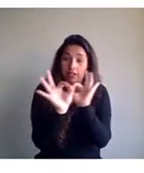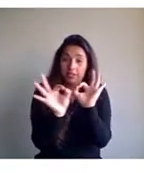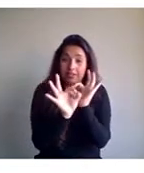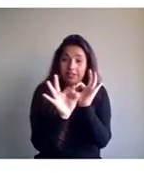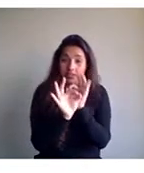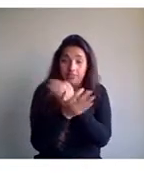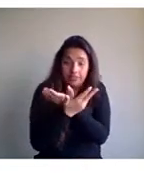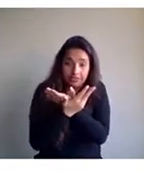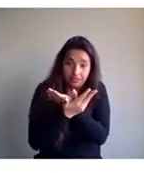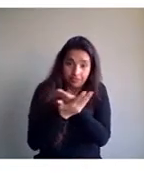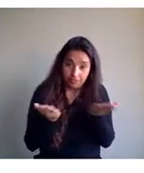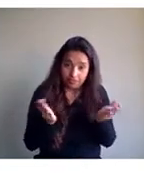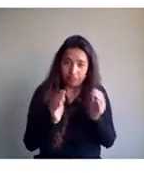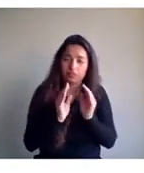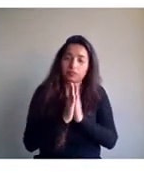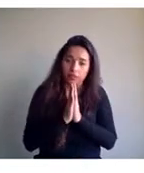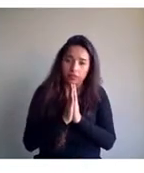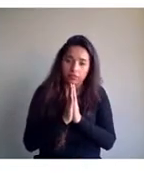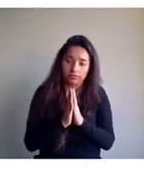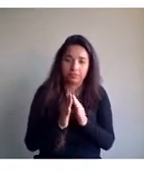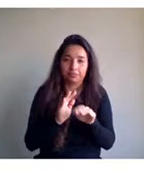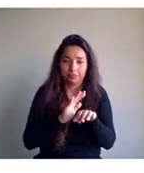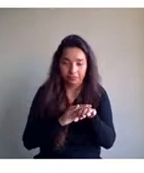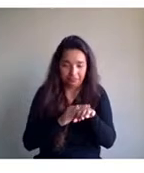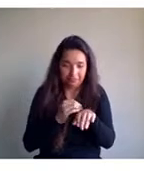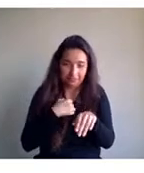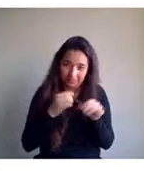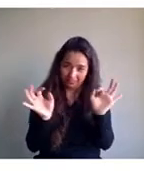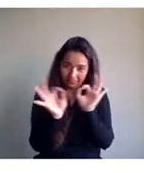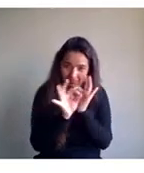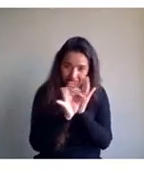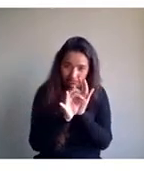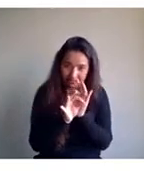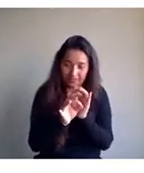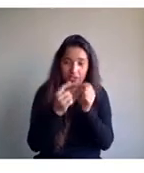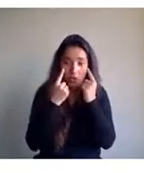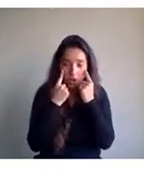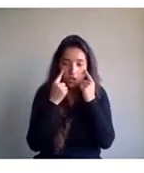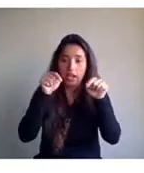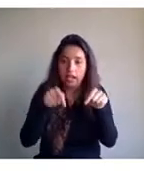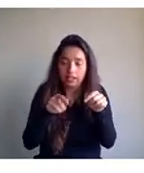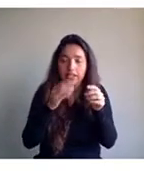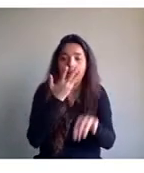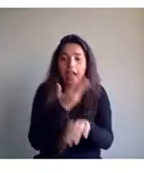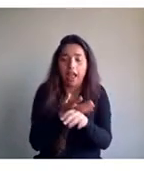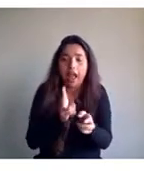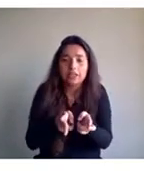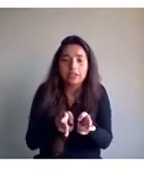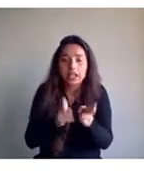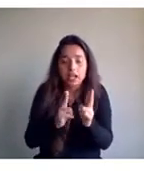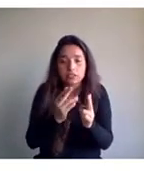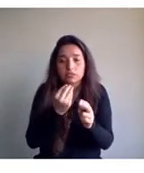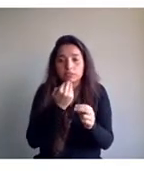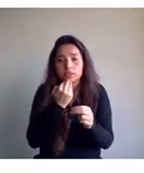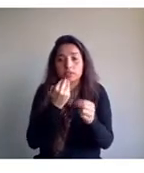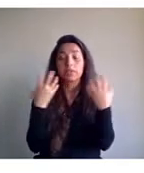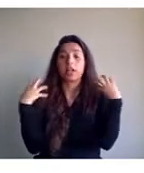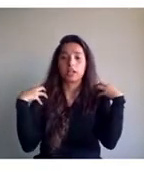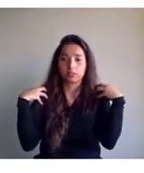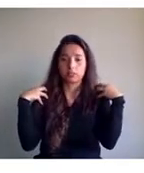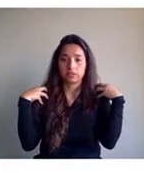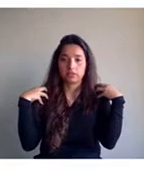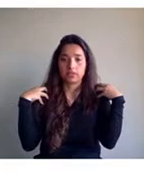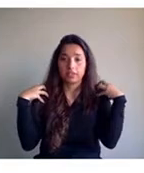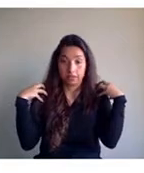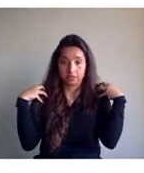sentido que hay derechos y responsabilidades pero aquí hay acciones concretas que hay que realizar y eso es lo que ha hecho